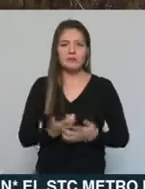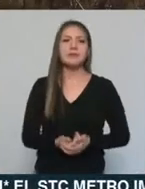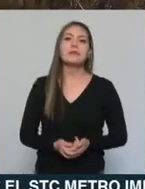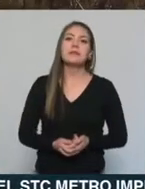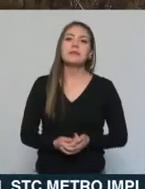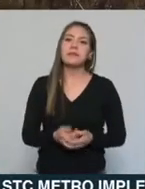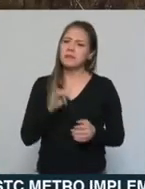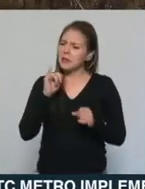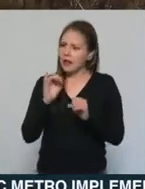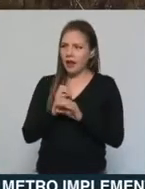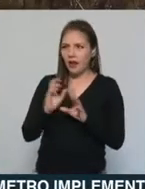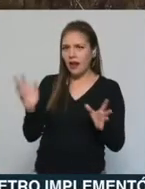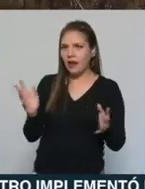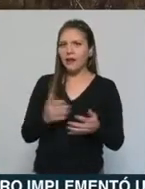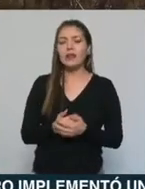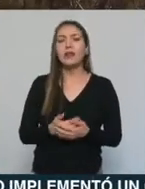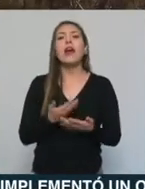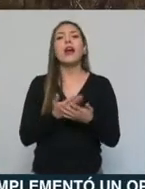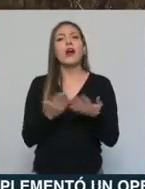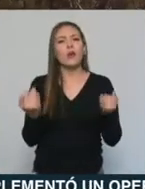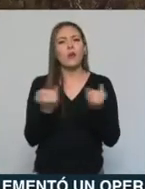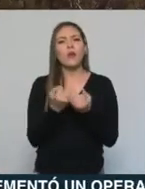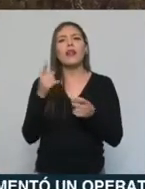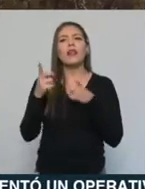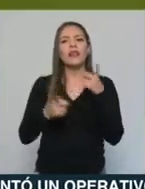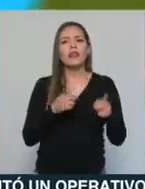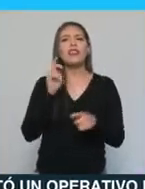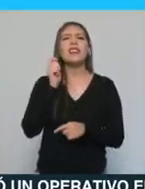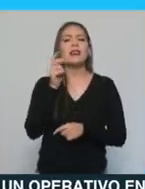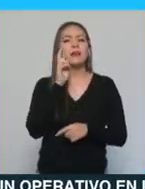¿Qué más sucedió en el mundo de los deportes? Vamos a ver nuestras breves.